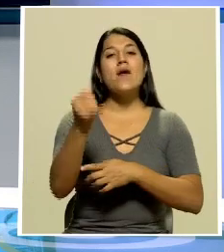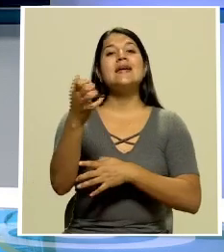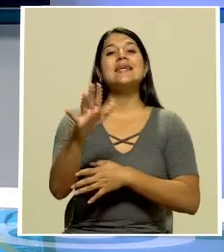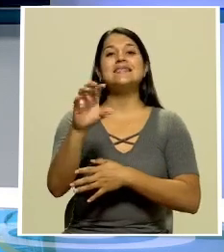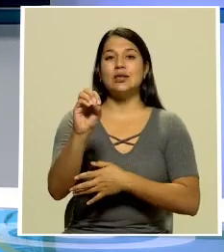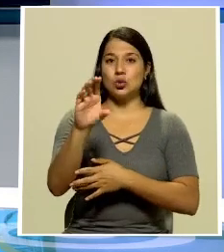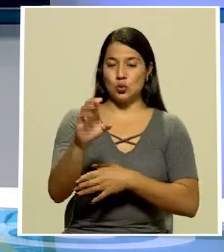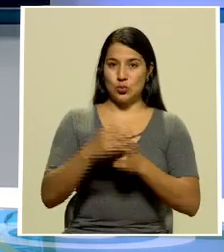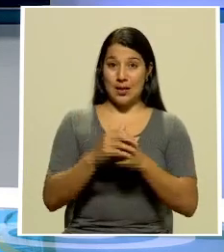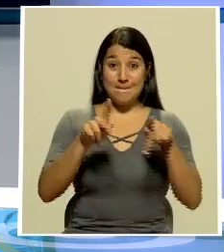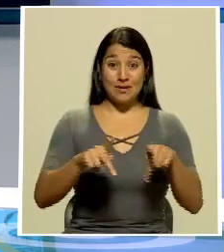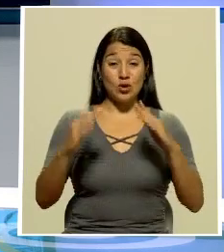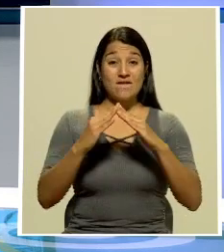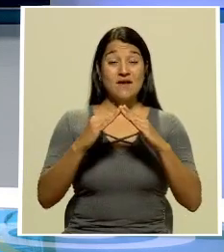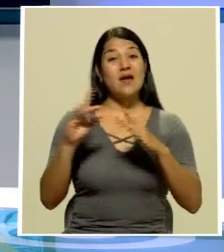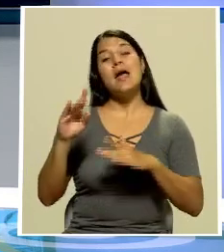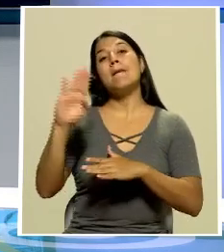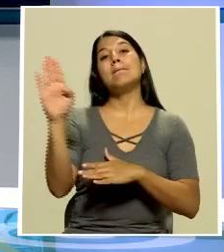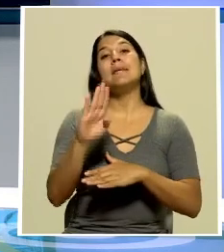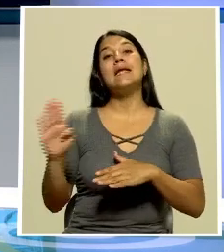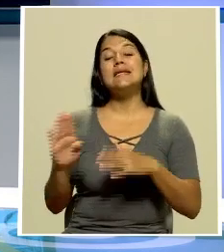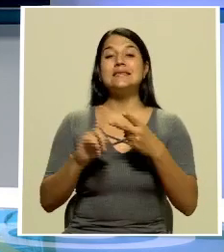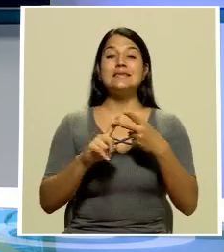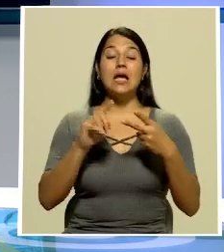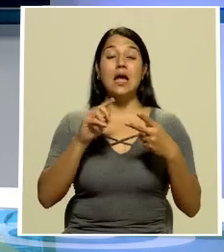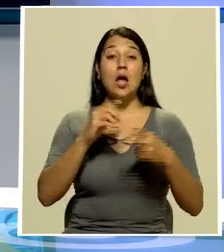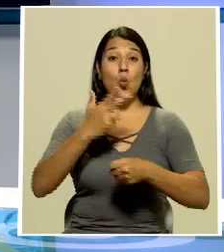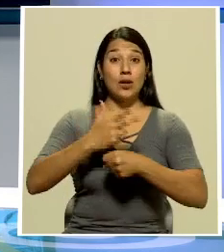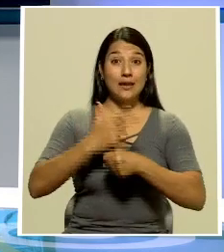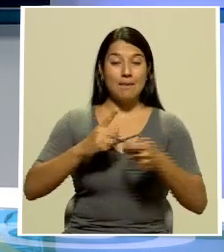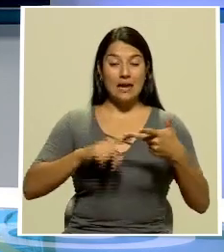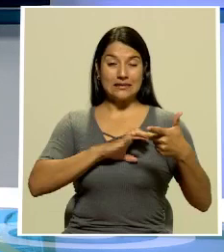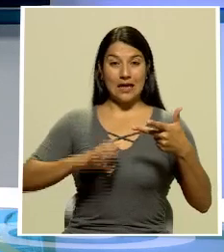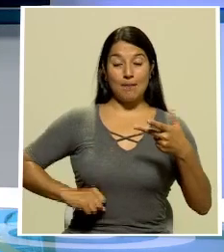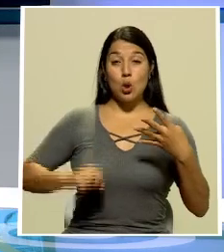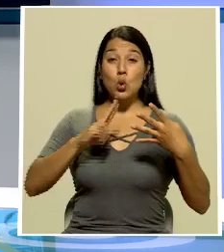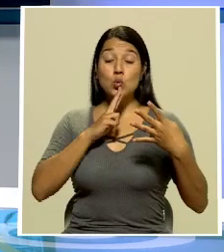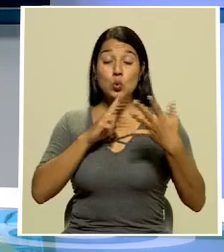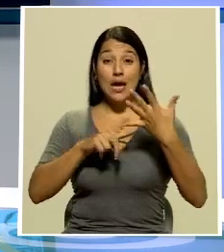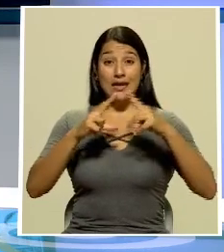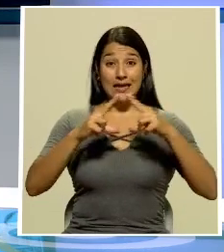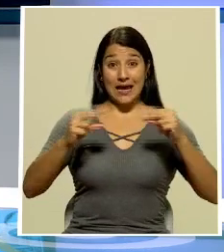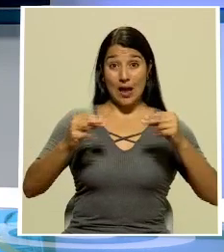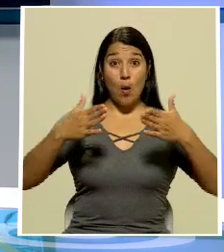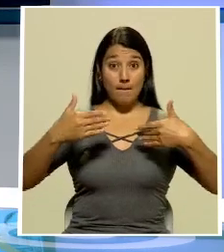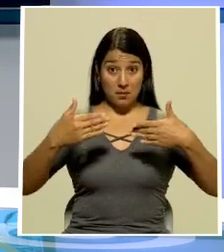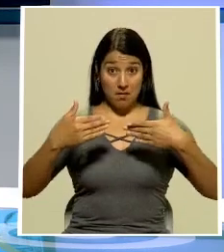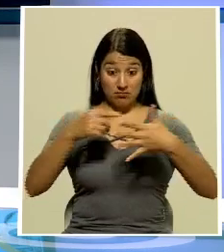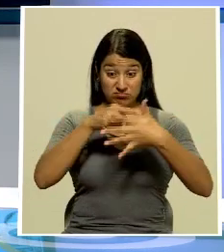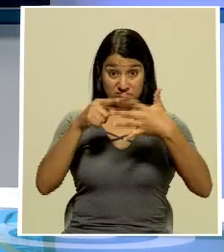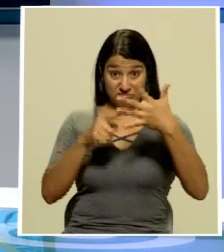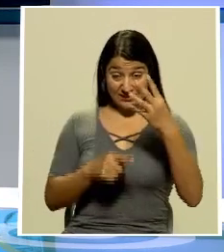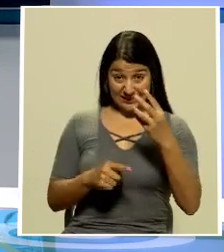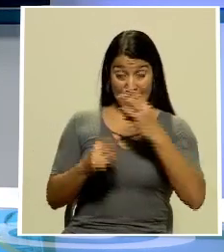Los ciudadanos de Belice, Guatemala, El Salvador, Honduras y Nicaragua y Panamá podrán ingresar al país